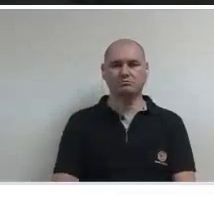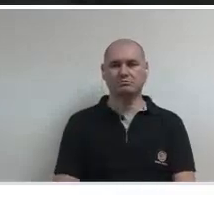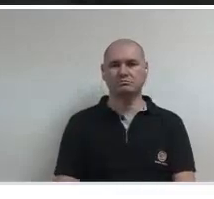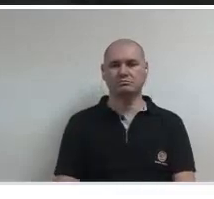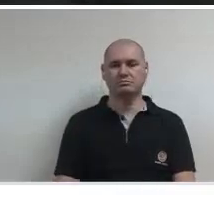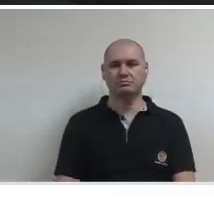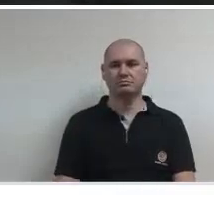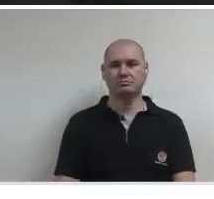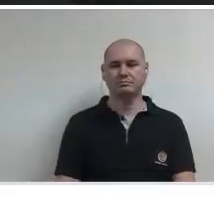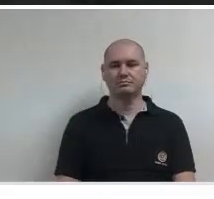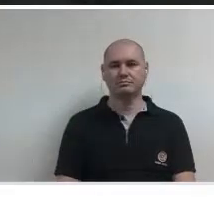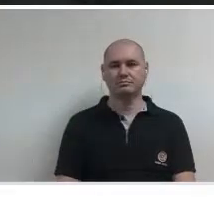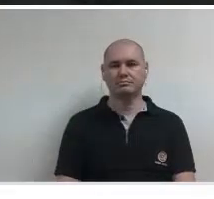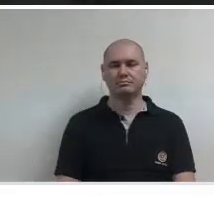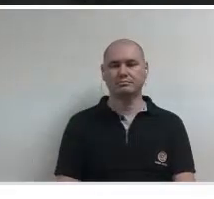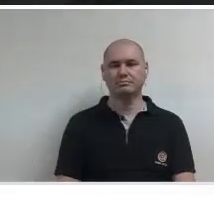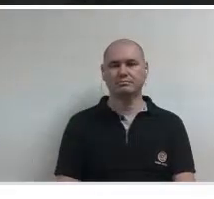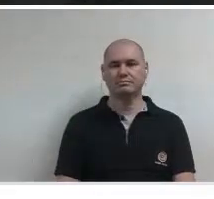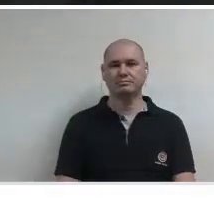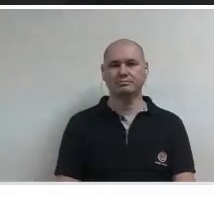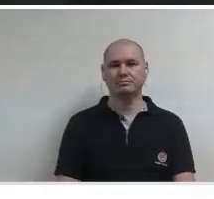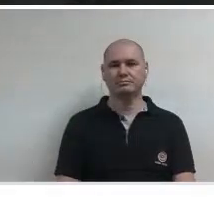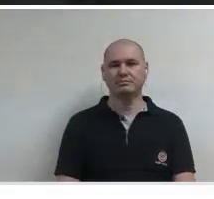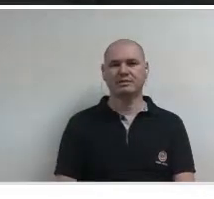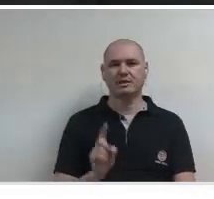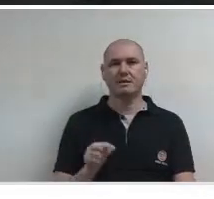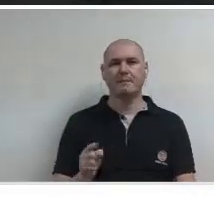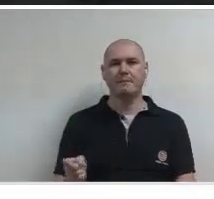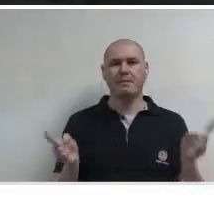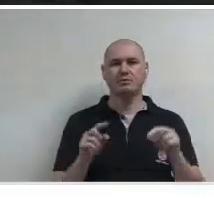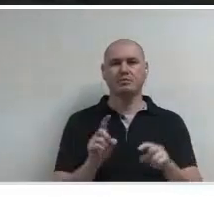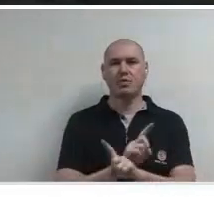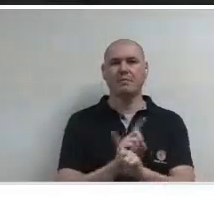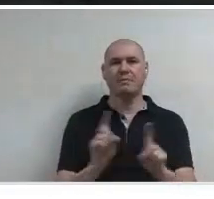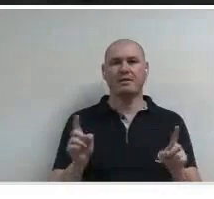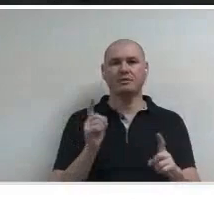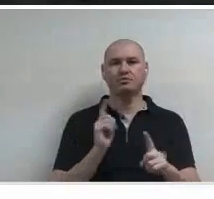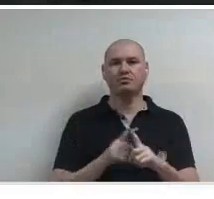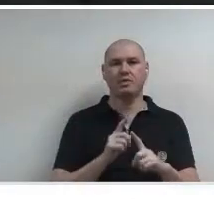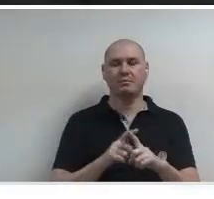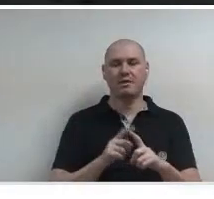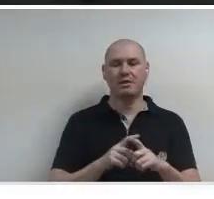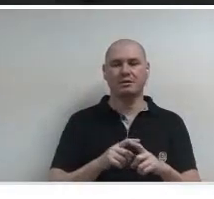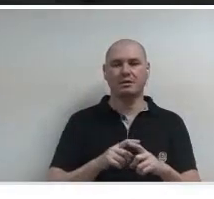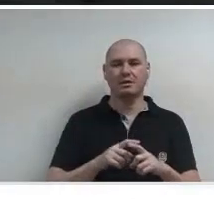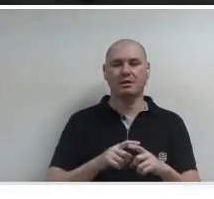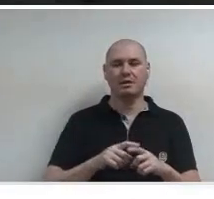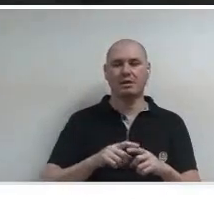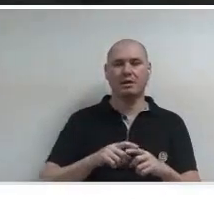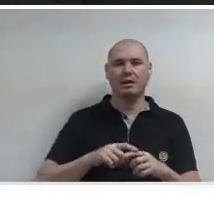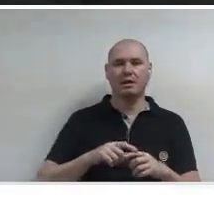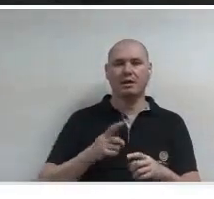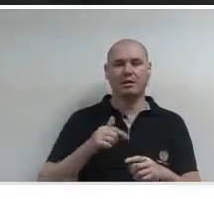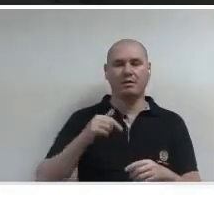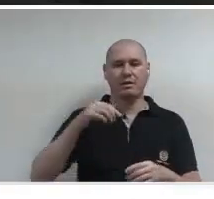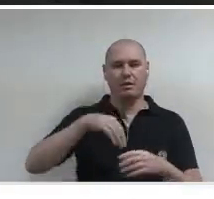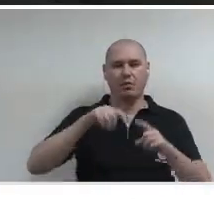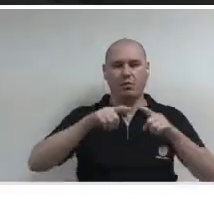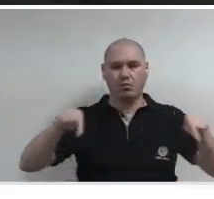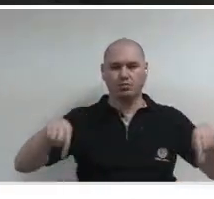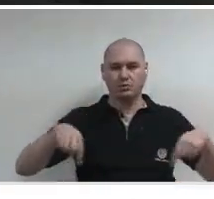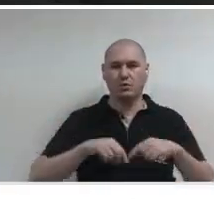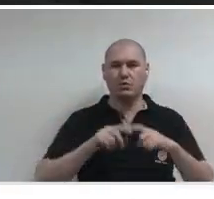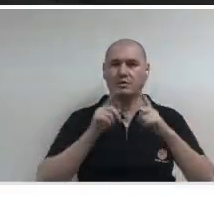o sea pues antes con llegó antes con tener pe caso juicio oral y público pe ja pero esa pues